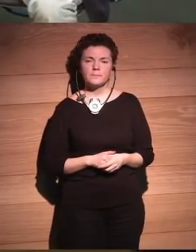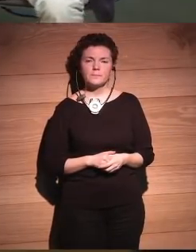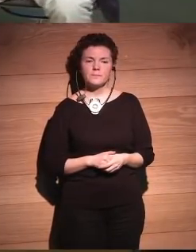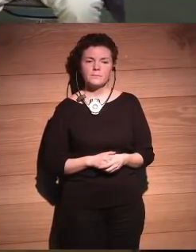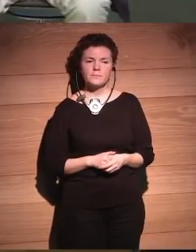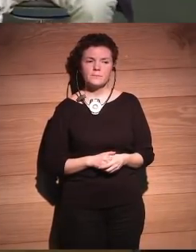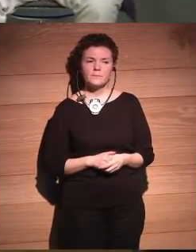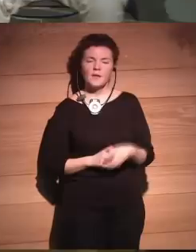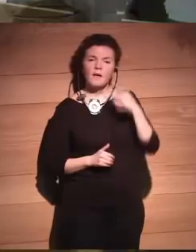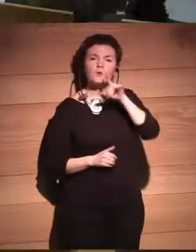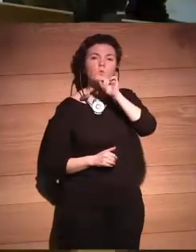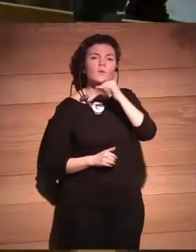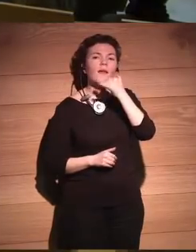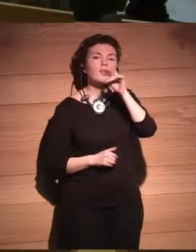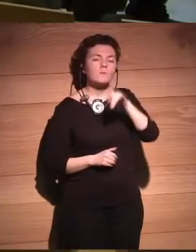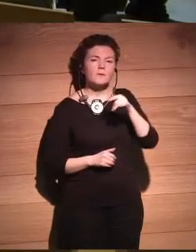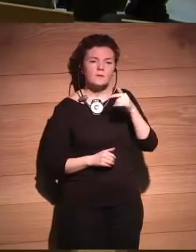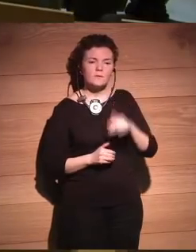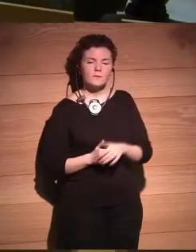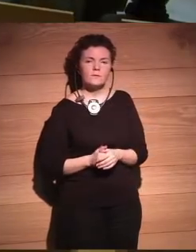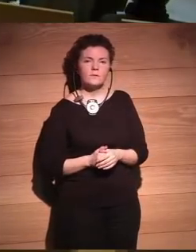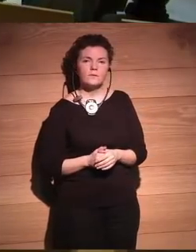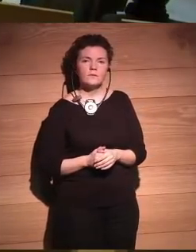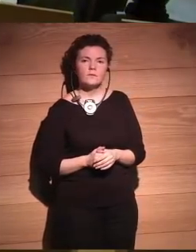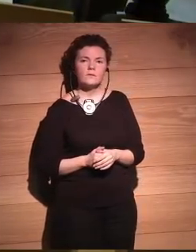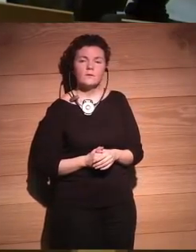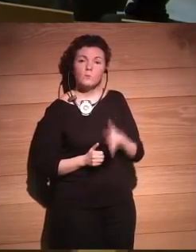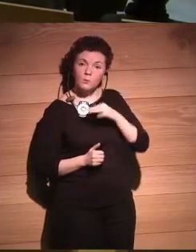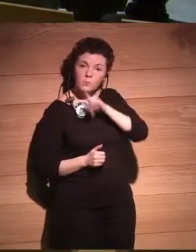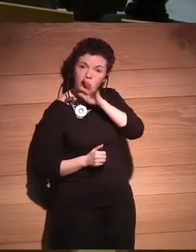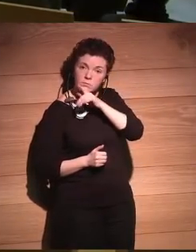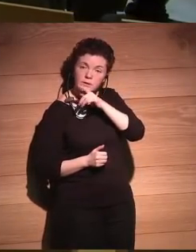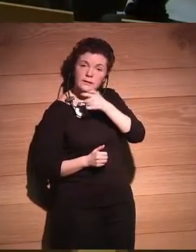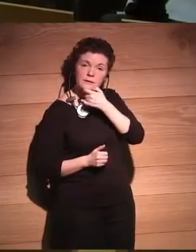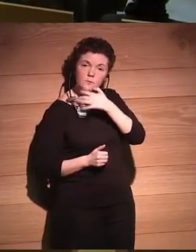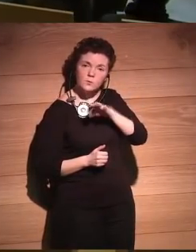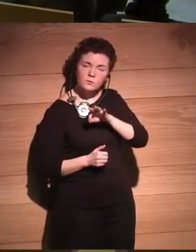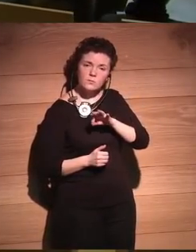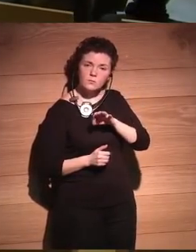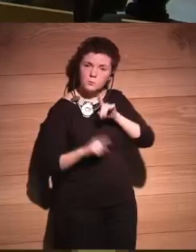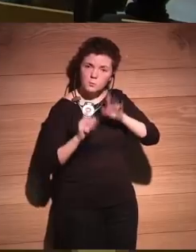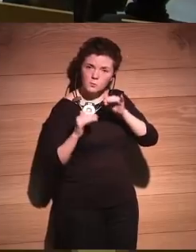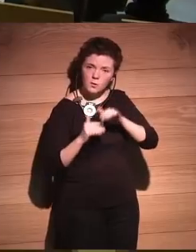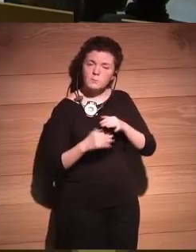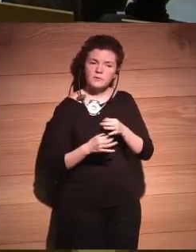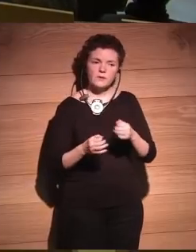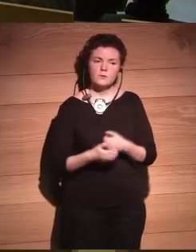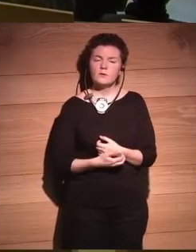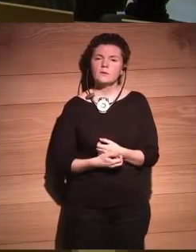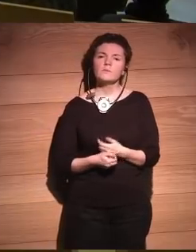A ver si por Twitter nos han hecho caso. May I ask my question in English? ¿Puedo preguntar en inglés si no hay problema?